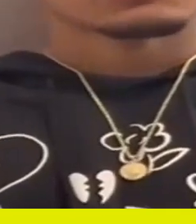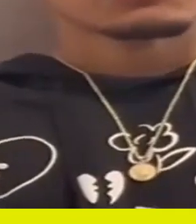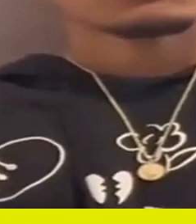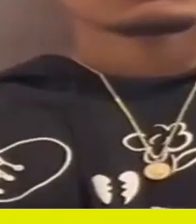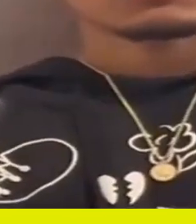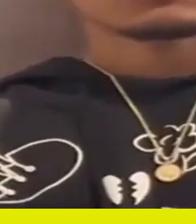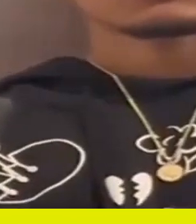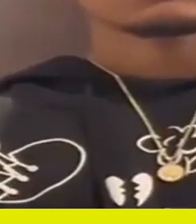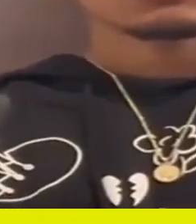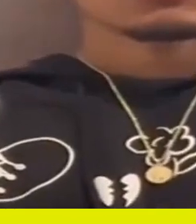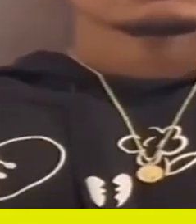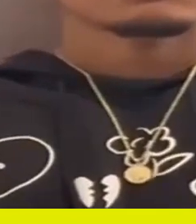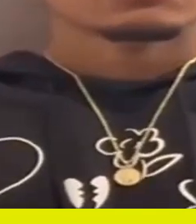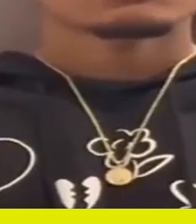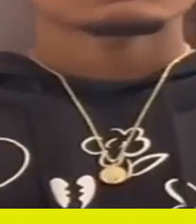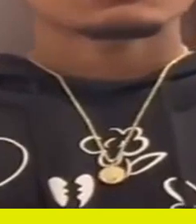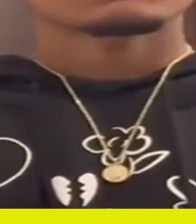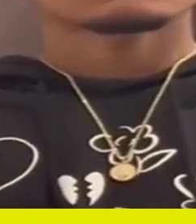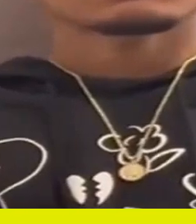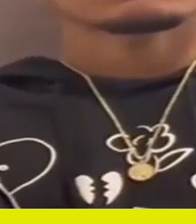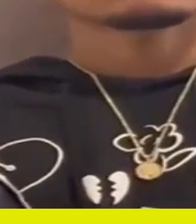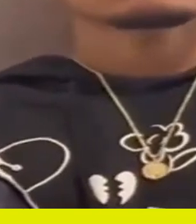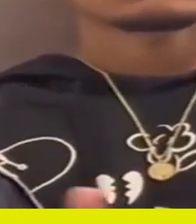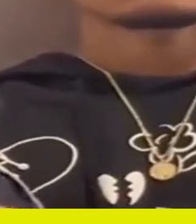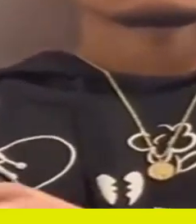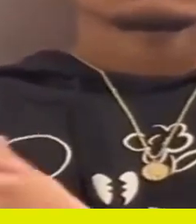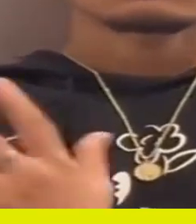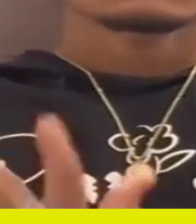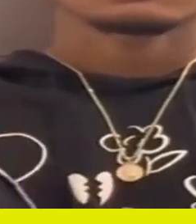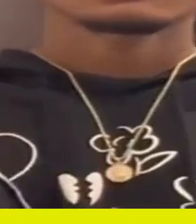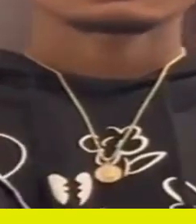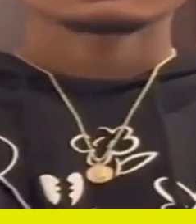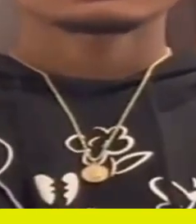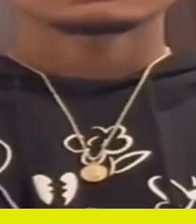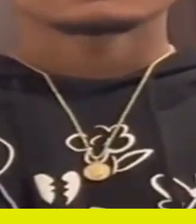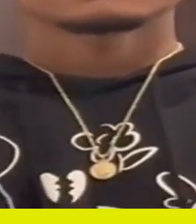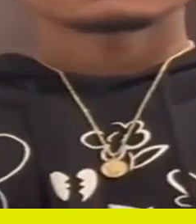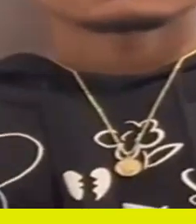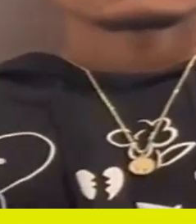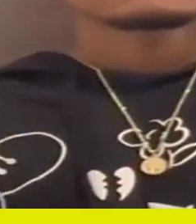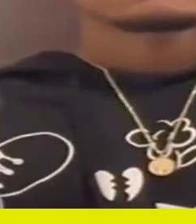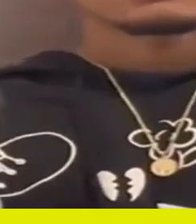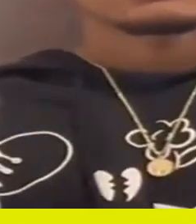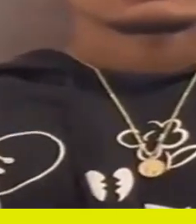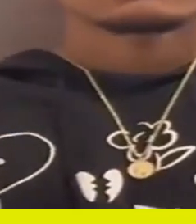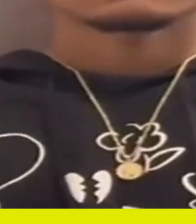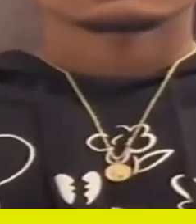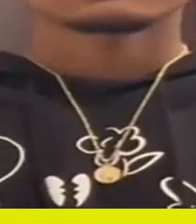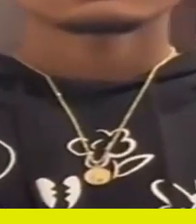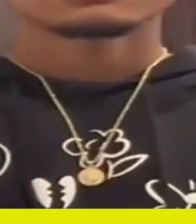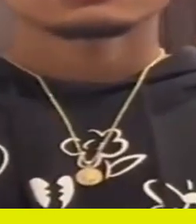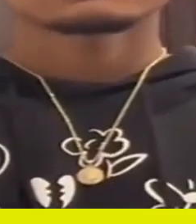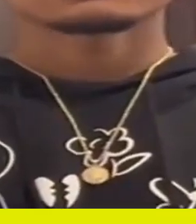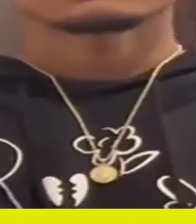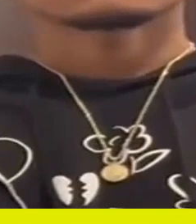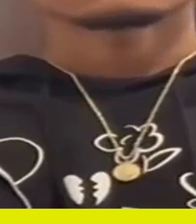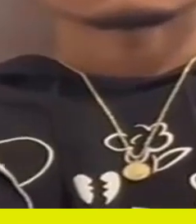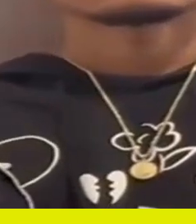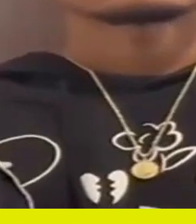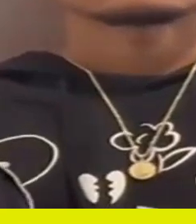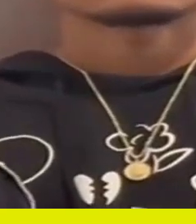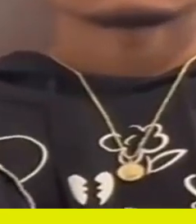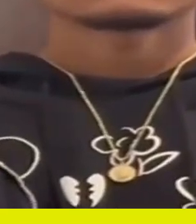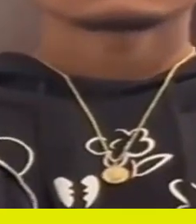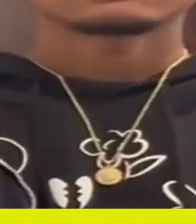de hablar de lo tanto que nos gusta el país, especialmente la Ciudad de